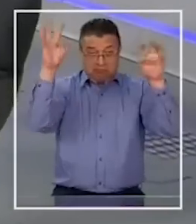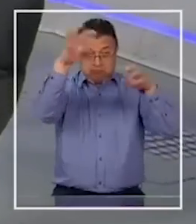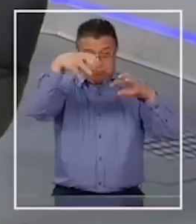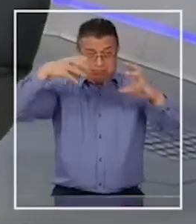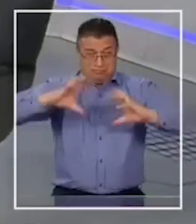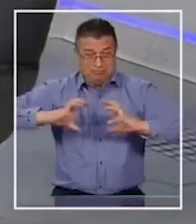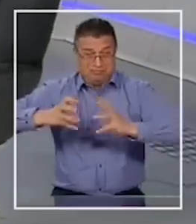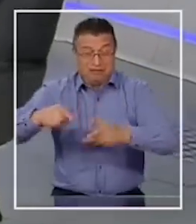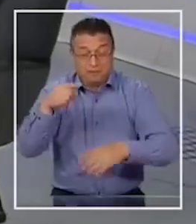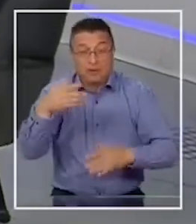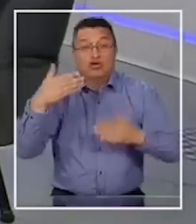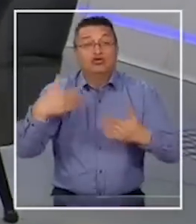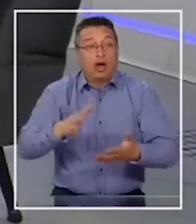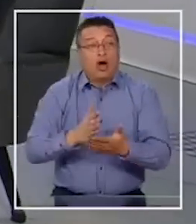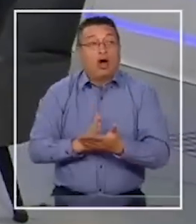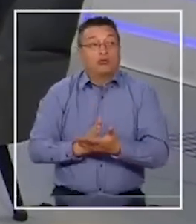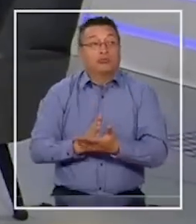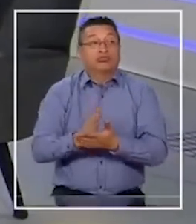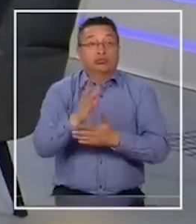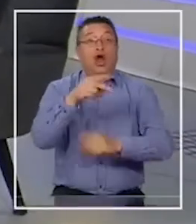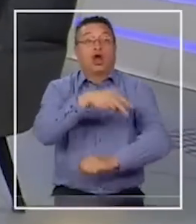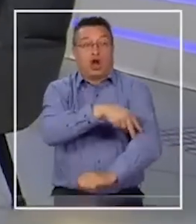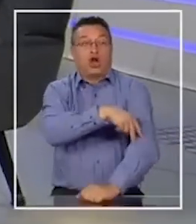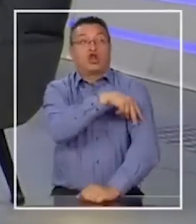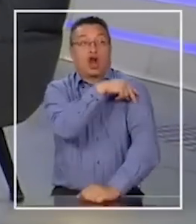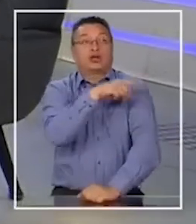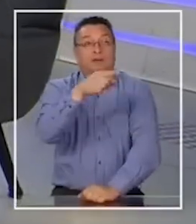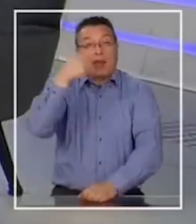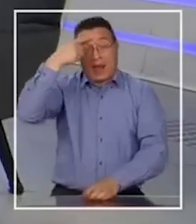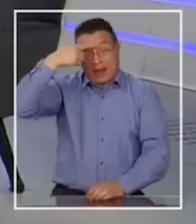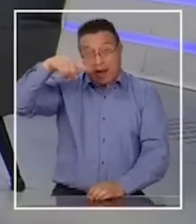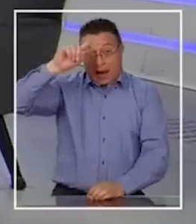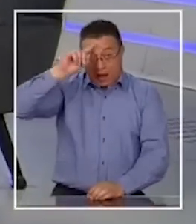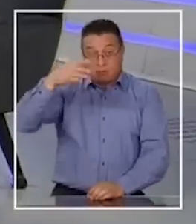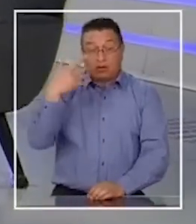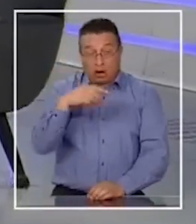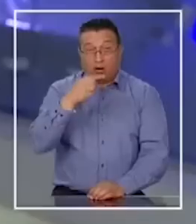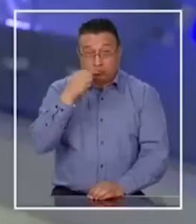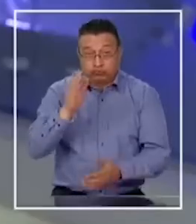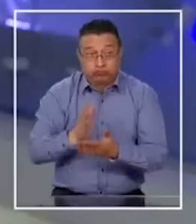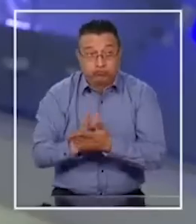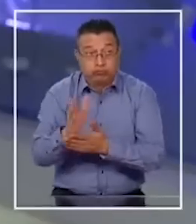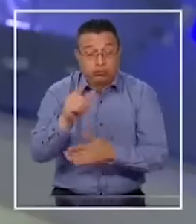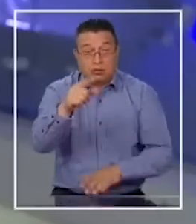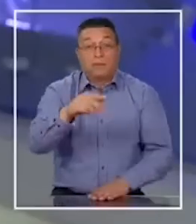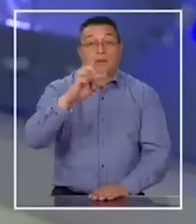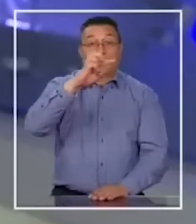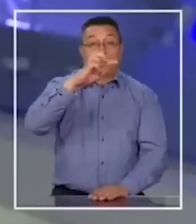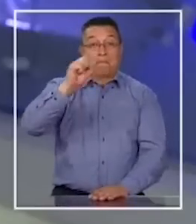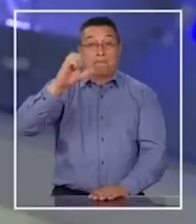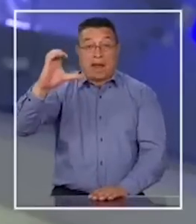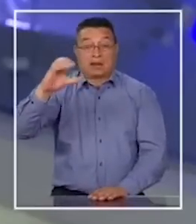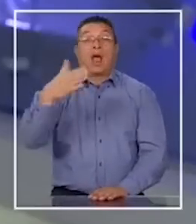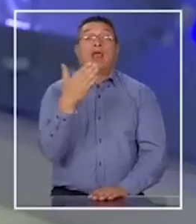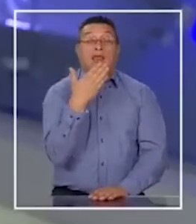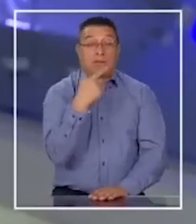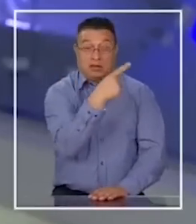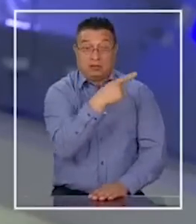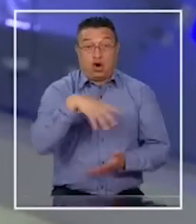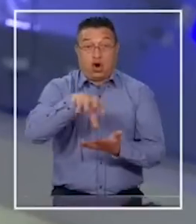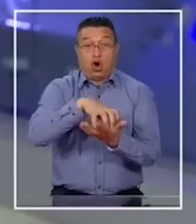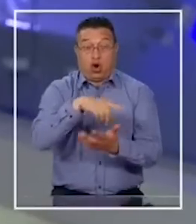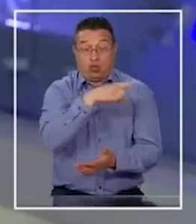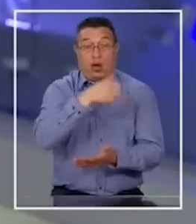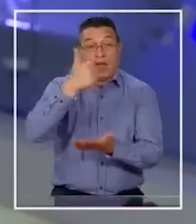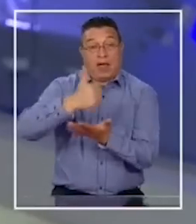prácticas temas concretos ya empezó en el norte nos dicen que en calama está por ocurrir acá ocurrió en Pedro y reserva con la demolición también que